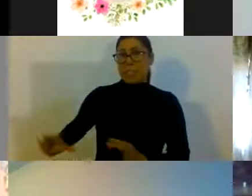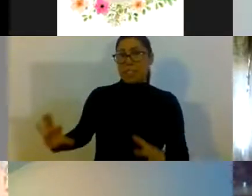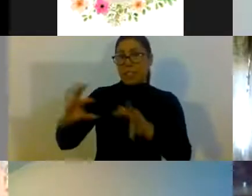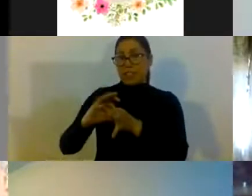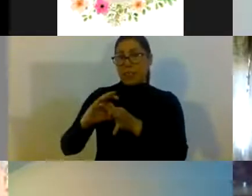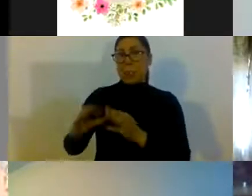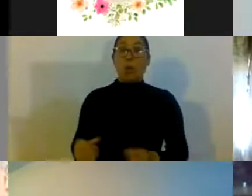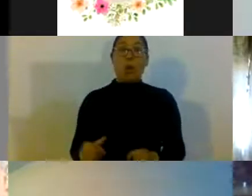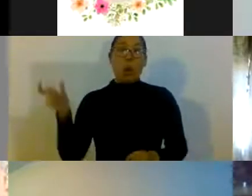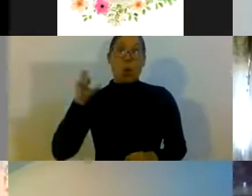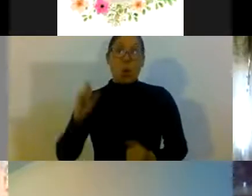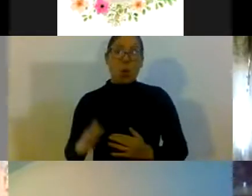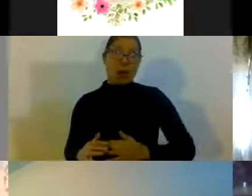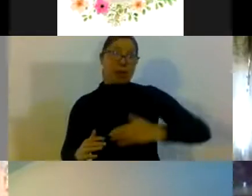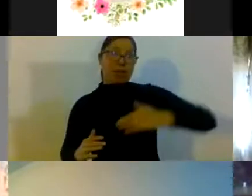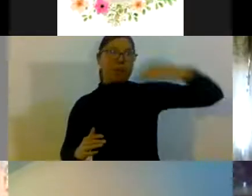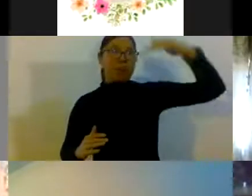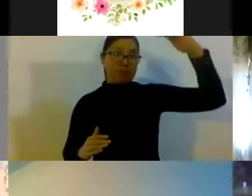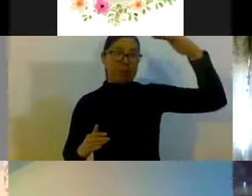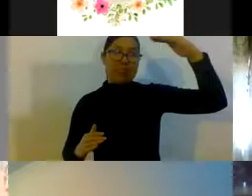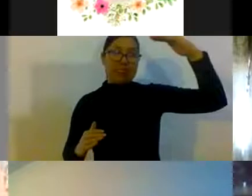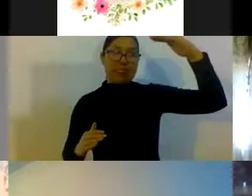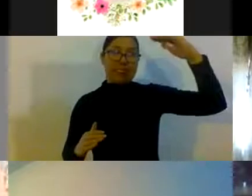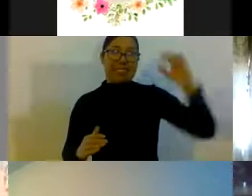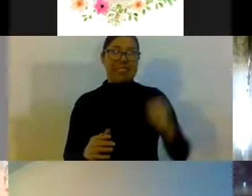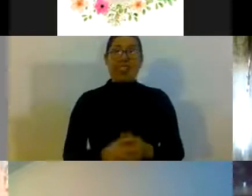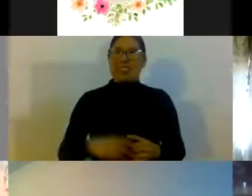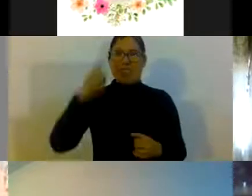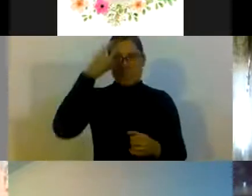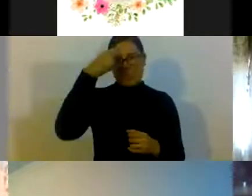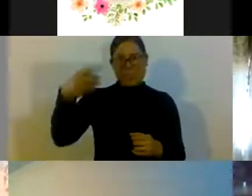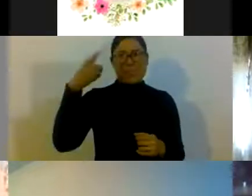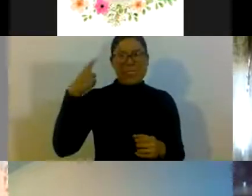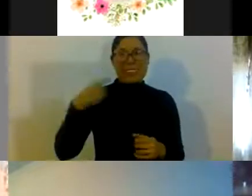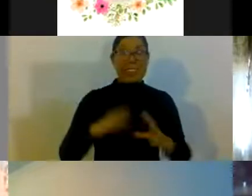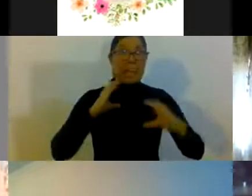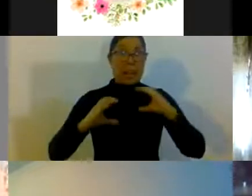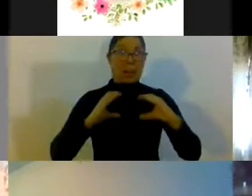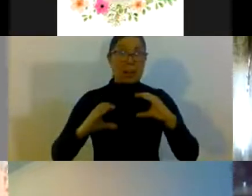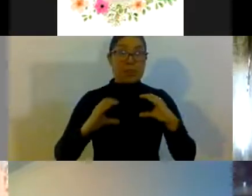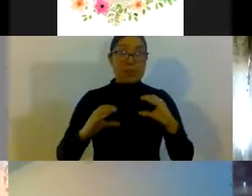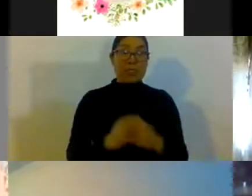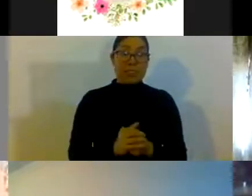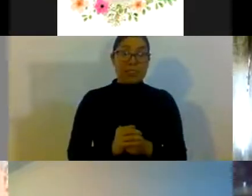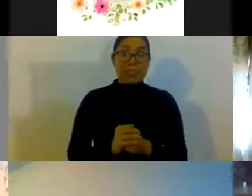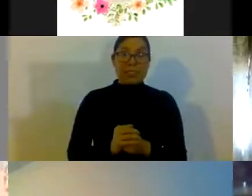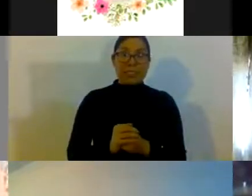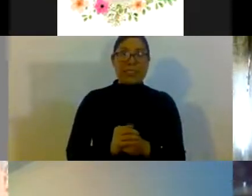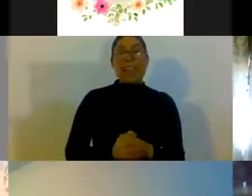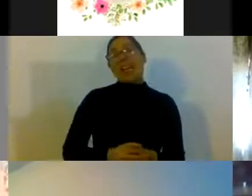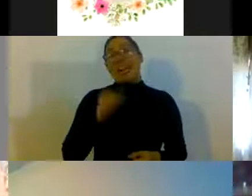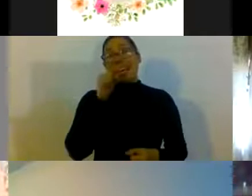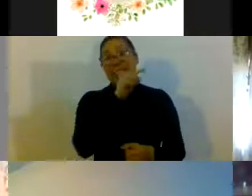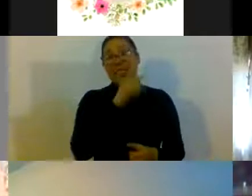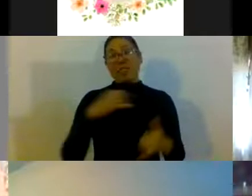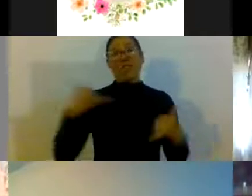alguna situación, vayan y busquen tu base segura, y base segura que va a ser, a lo mejor va a ser mamá, a lo mejor va a ser papá, a lo mejor va a